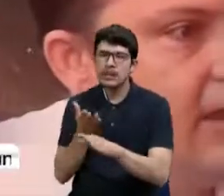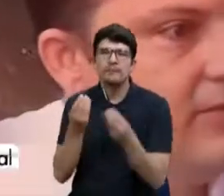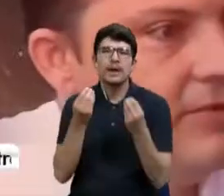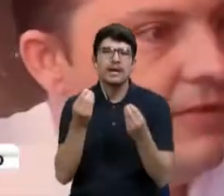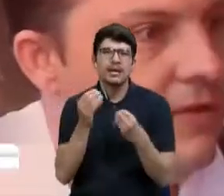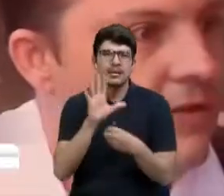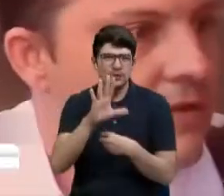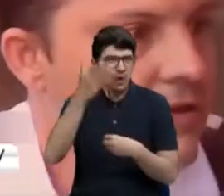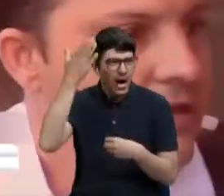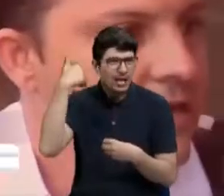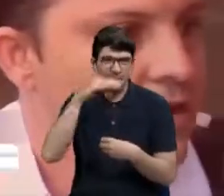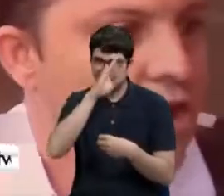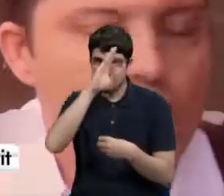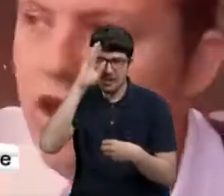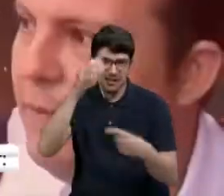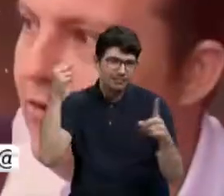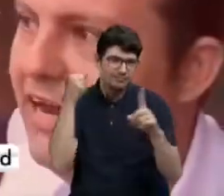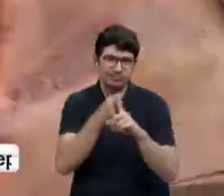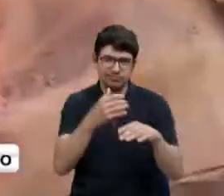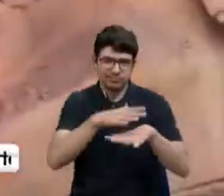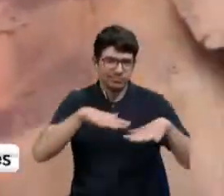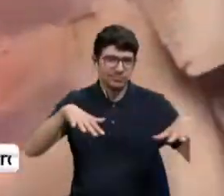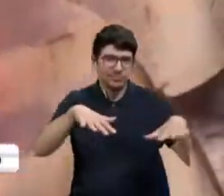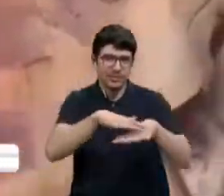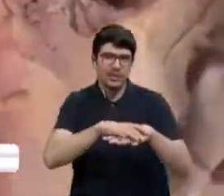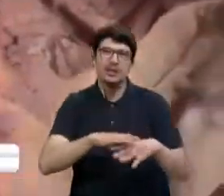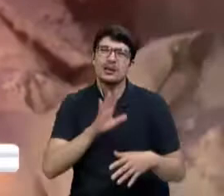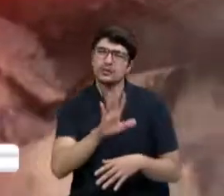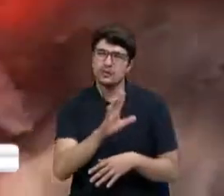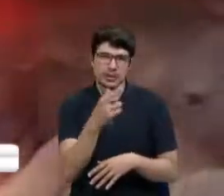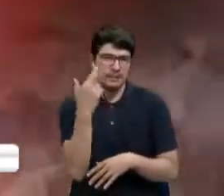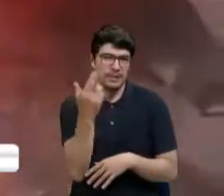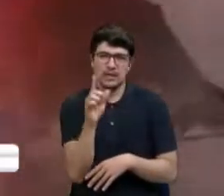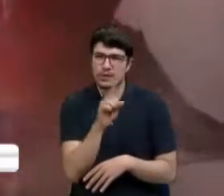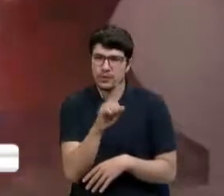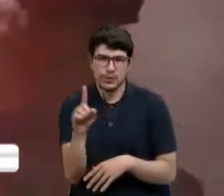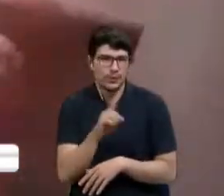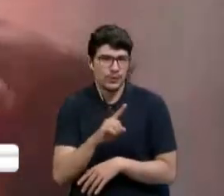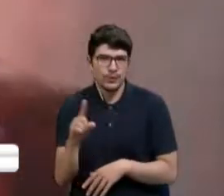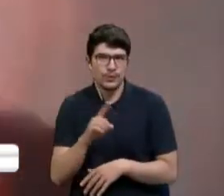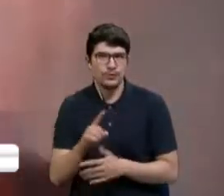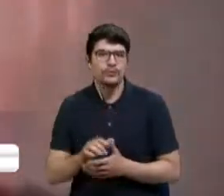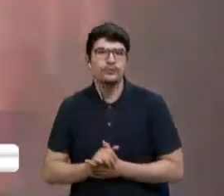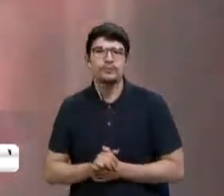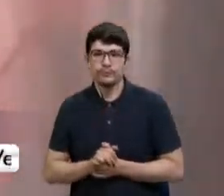vuelvan a repetir en la llamada capital turística de Santander.